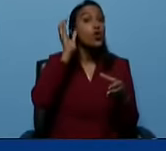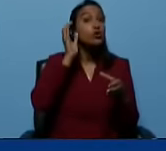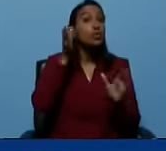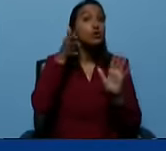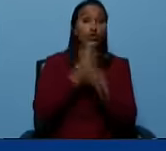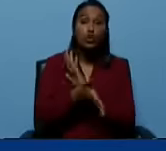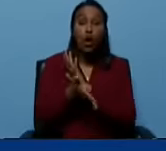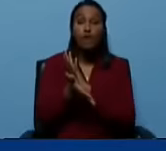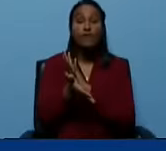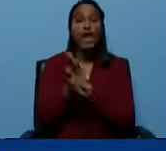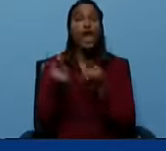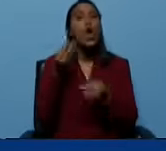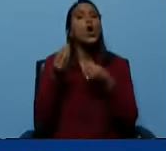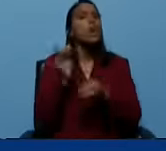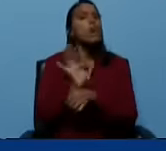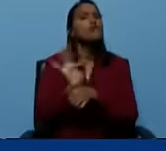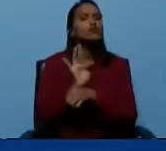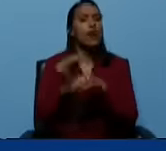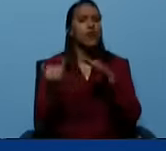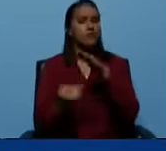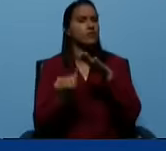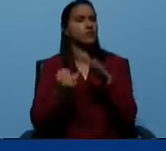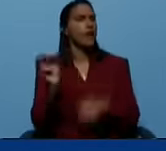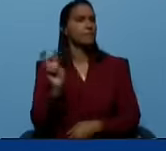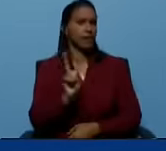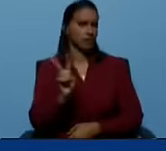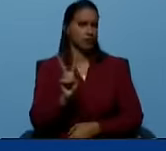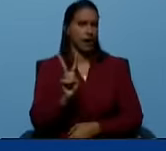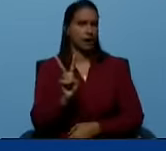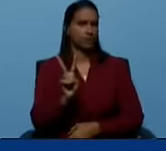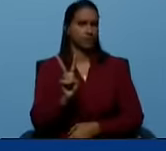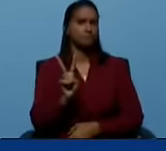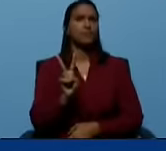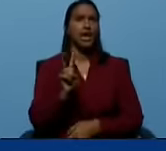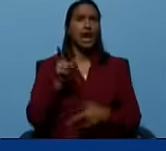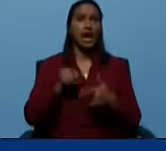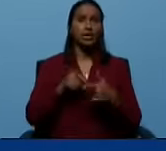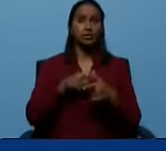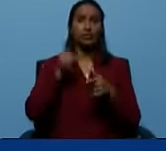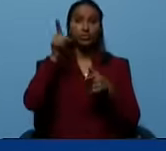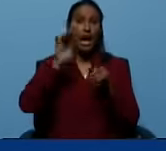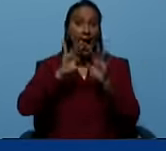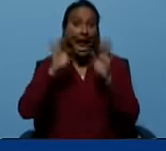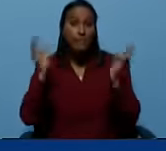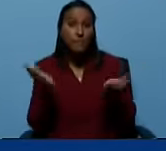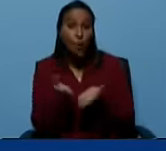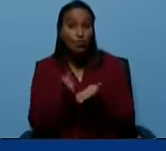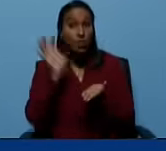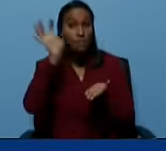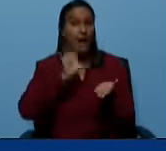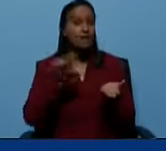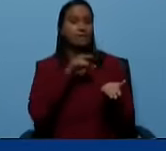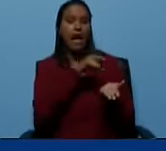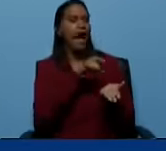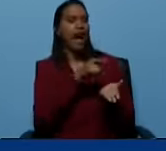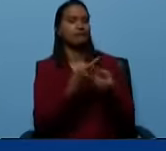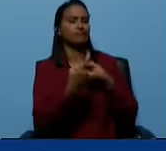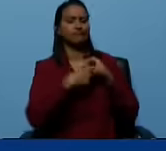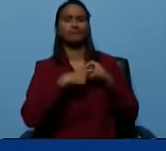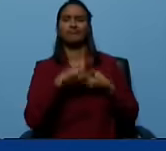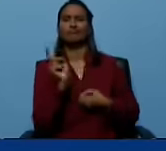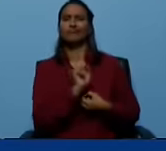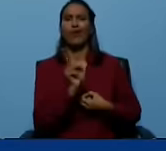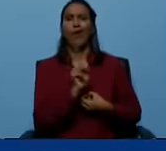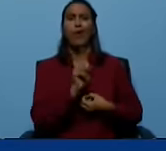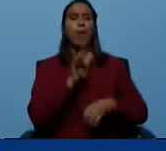institucionalidad en Venezuela. De hecho, el mundo entero la desprecia. Ellos la sacan cada cierto tiempo para